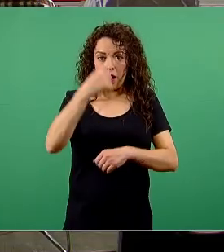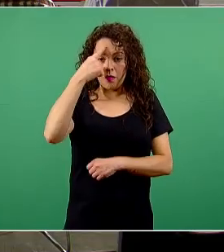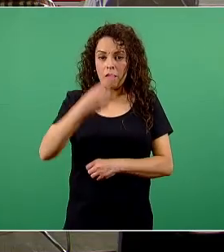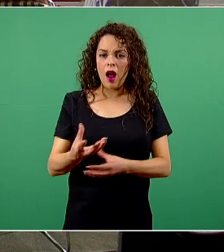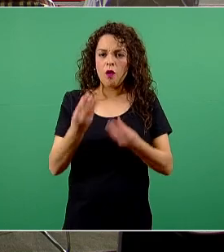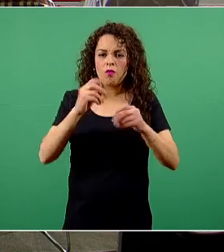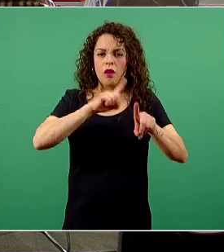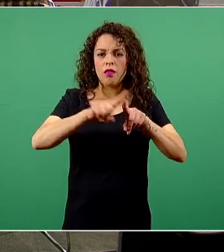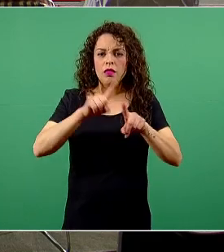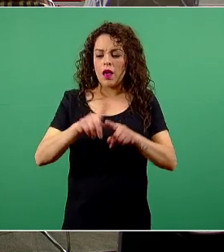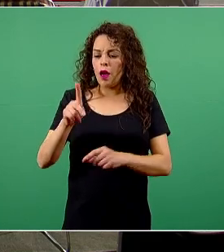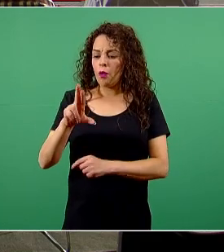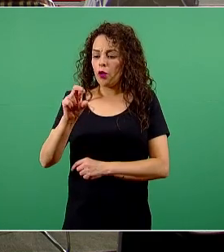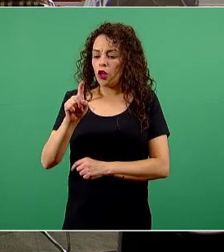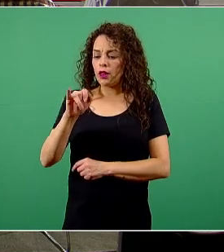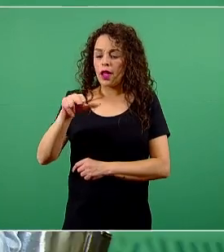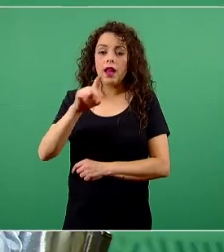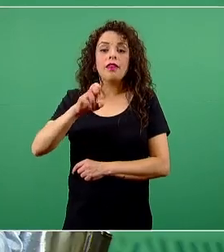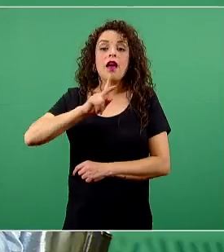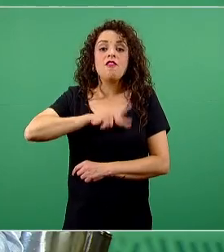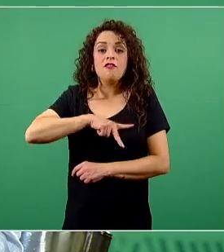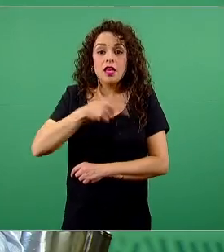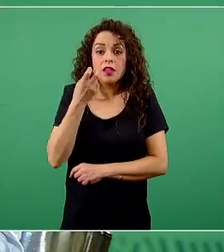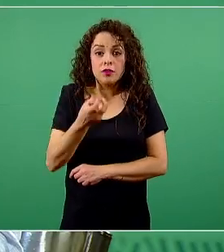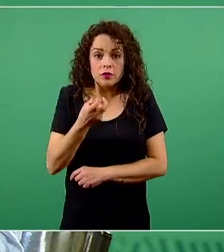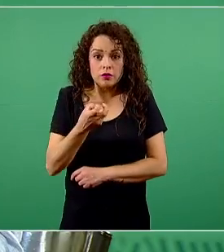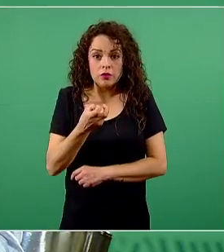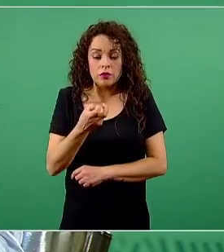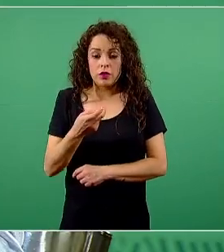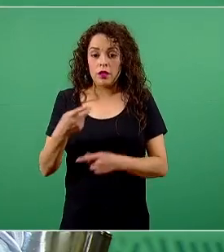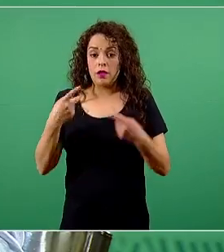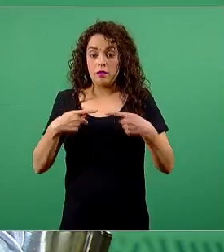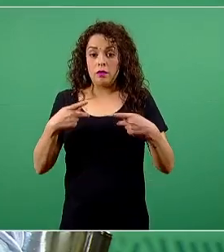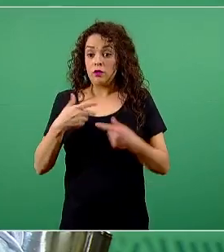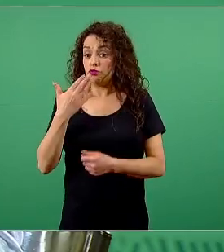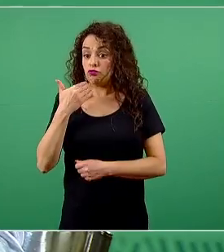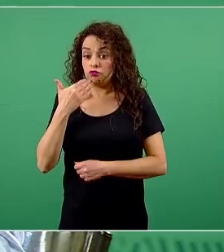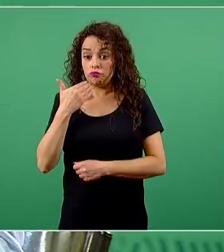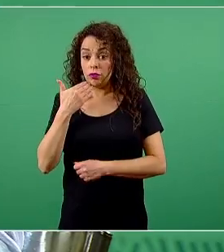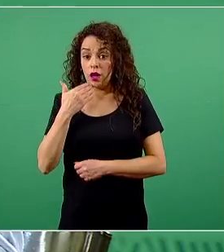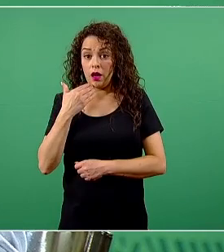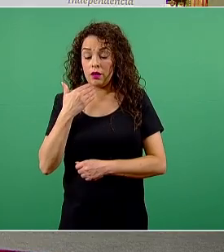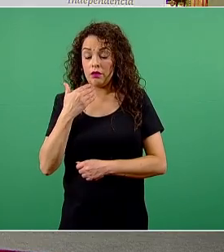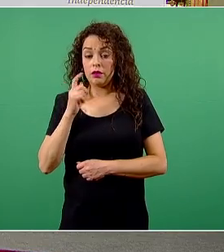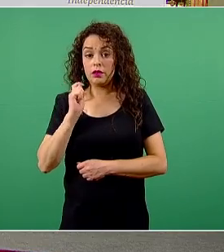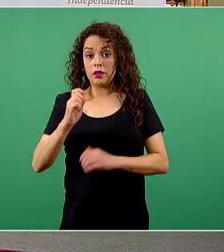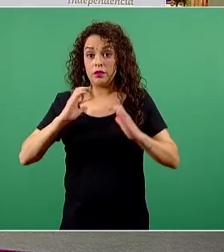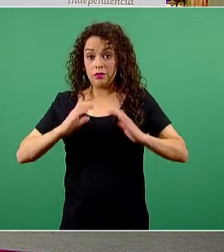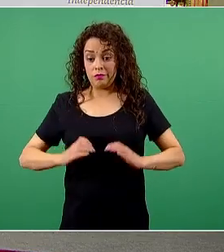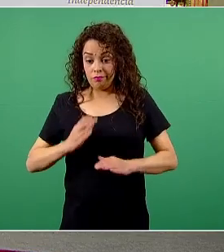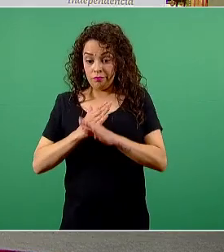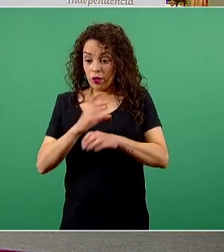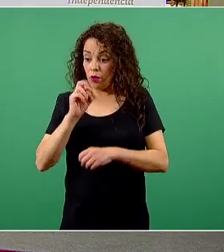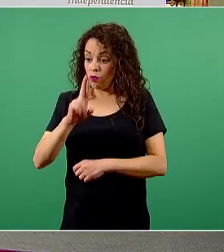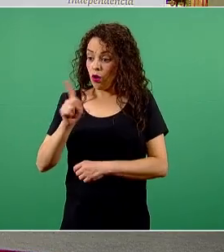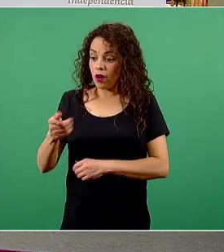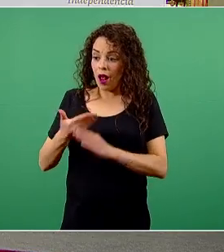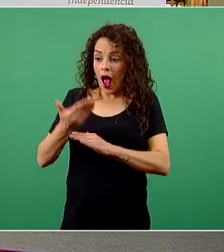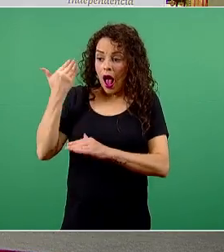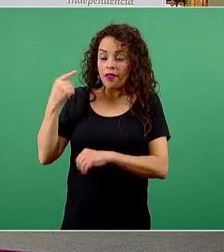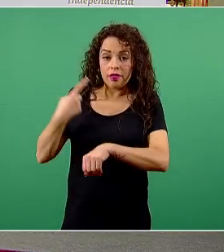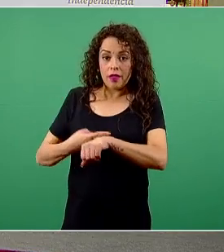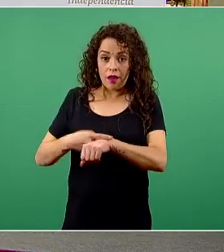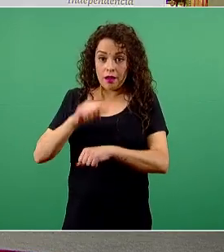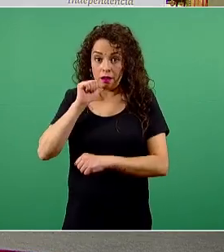La persona que no tuvo infección y fue vacunada va a tener solamente anticuerpos contra la proteína de espiga. Por